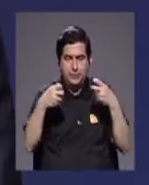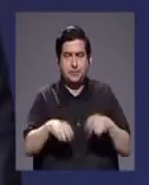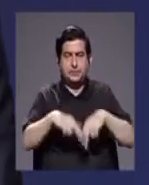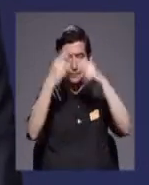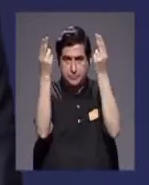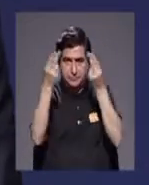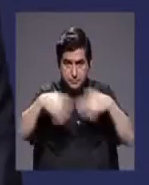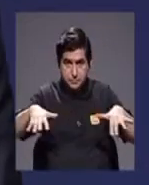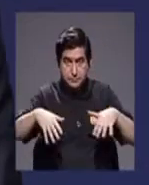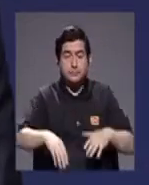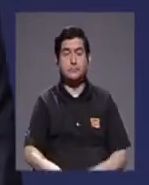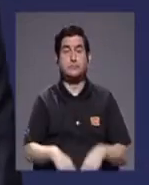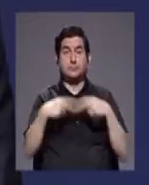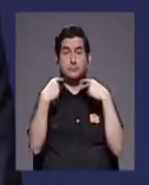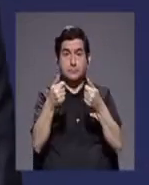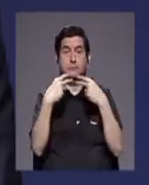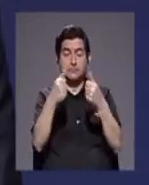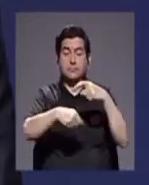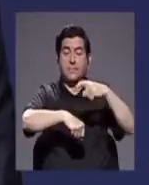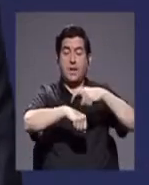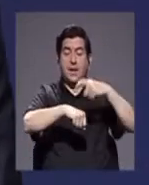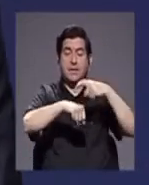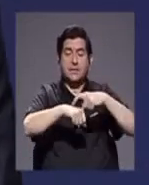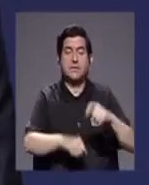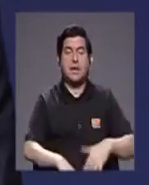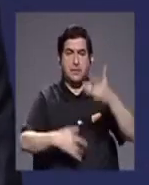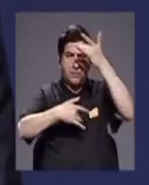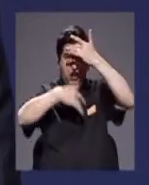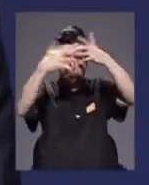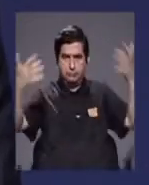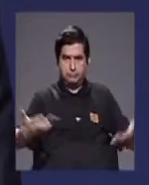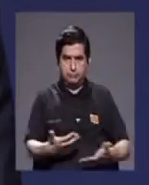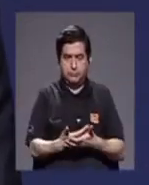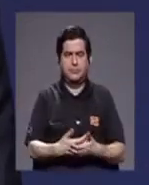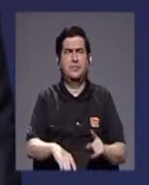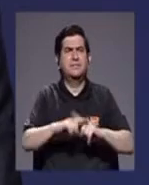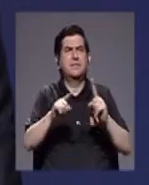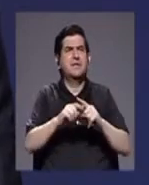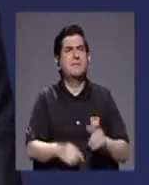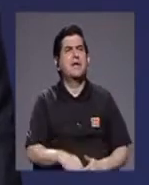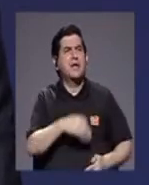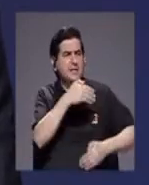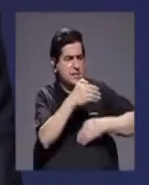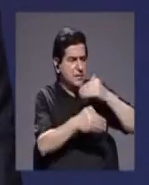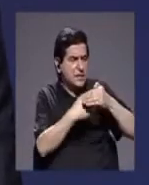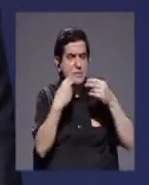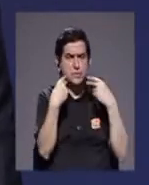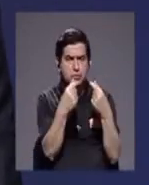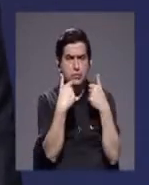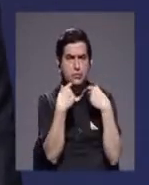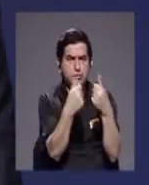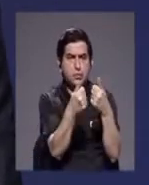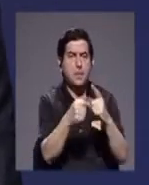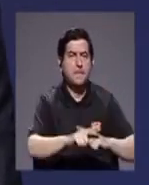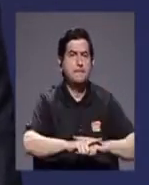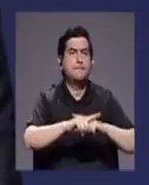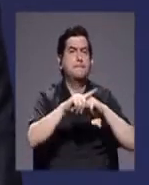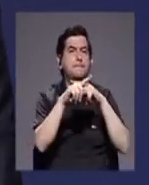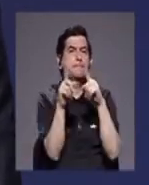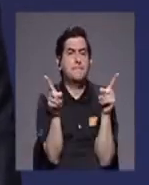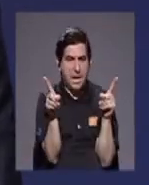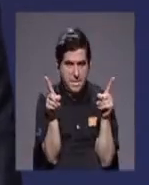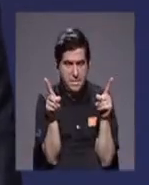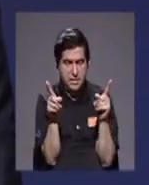se aceleró mucho durante la pandemia. Entonces digamos que habían ciertas tendencias que esto ha acelerado, pero